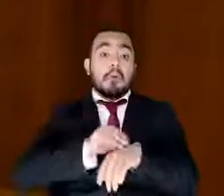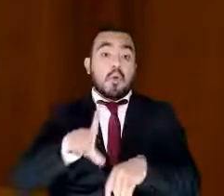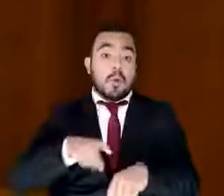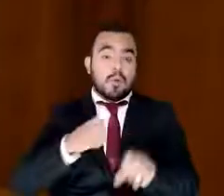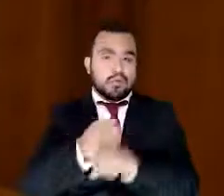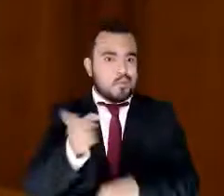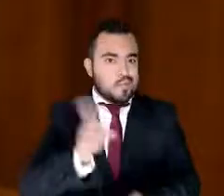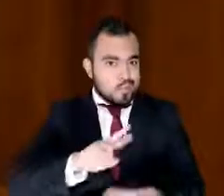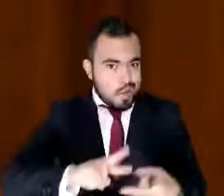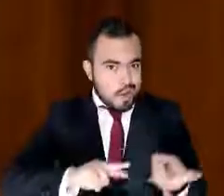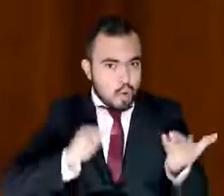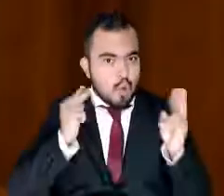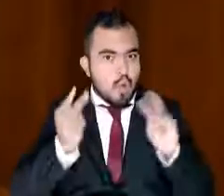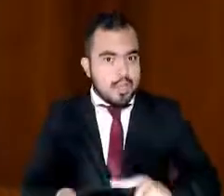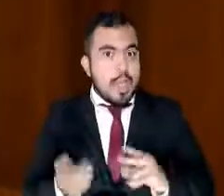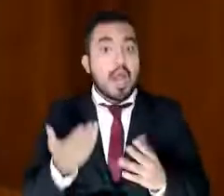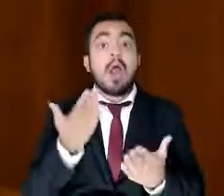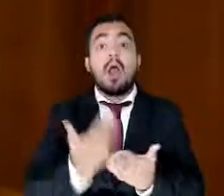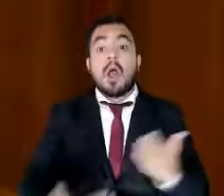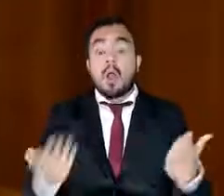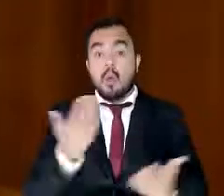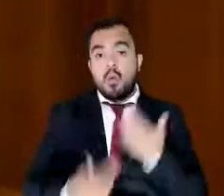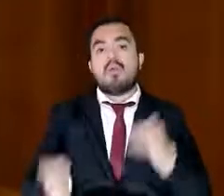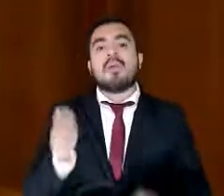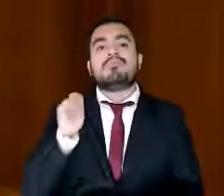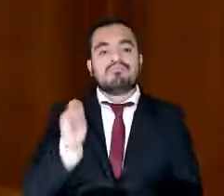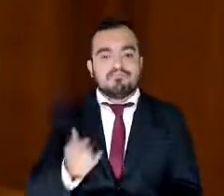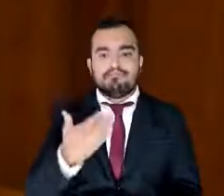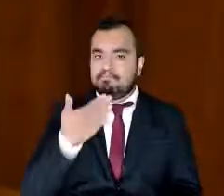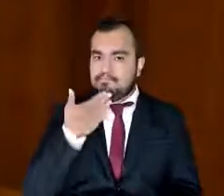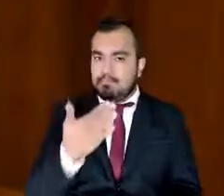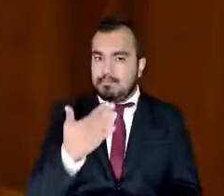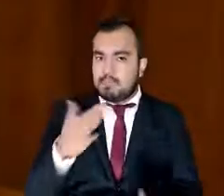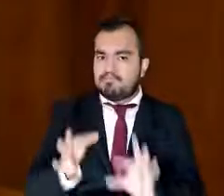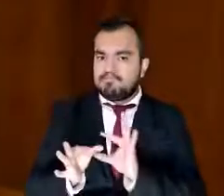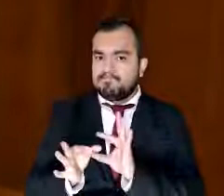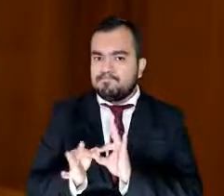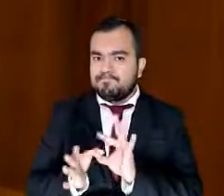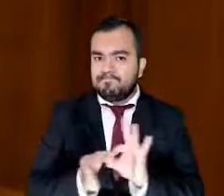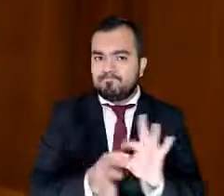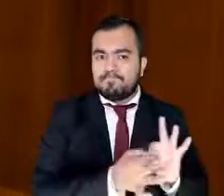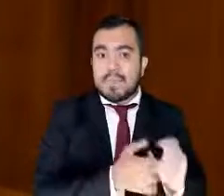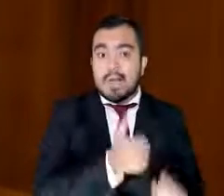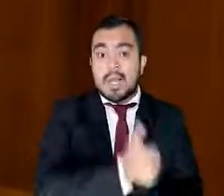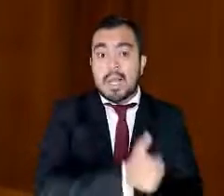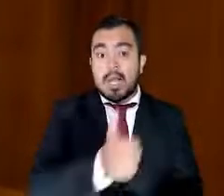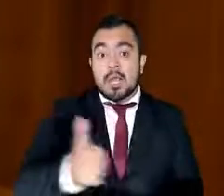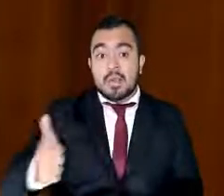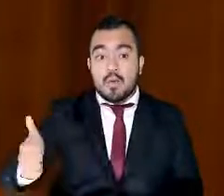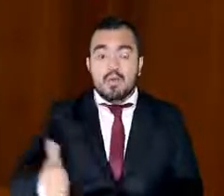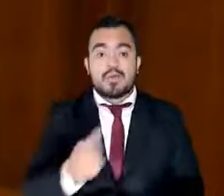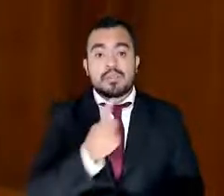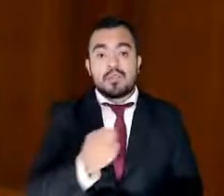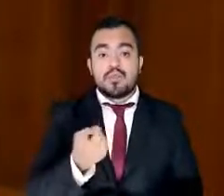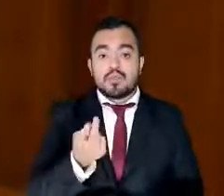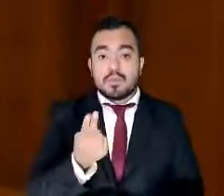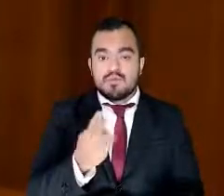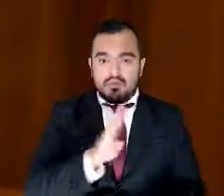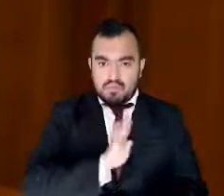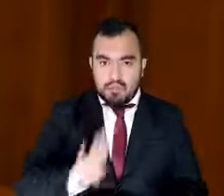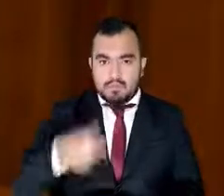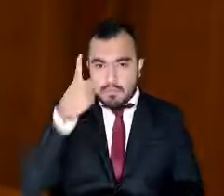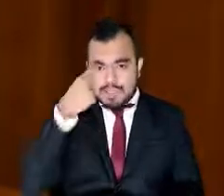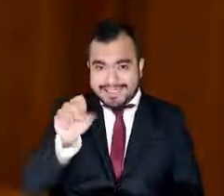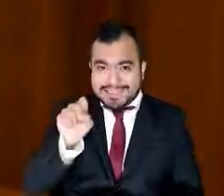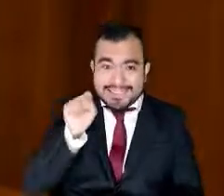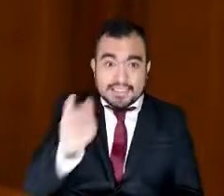brindan, por el contrario. Hoy, más que nunca, estamos perfectamente coordinados con cada uno de los 125 municipios para garantizar